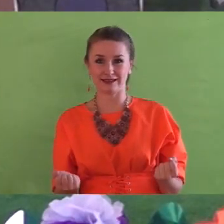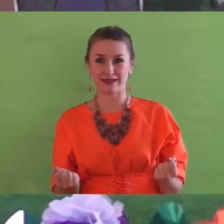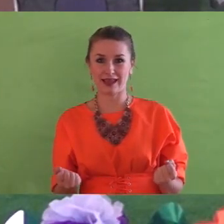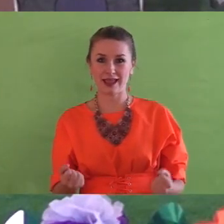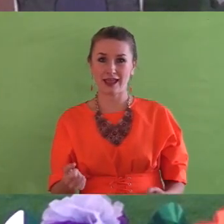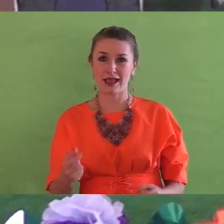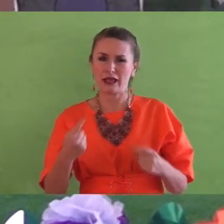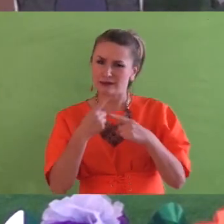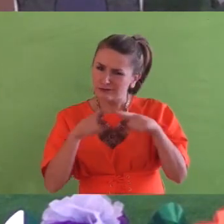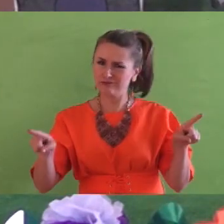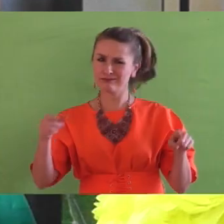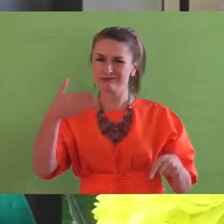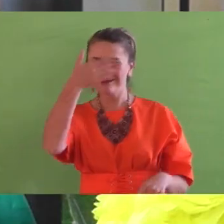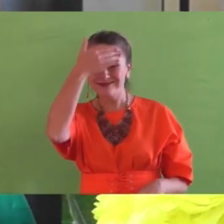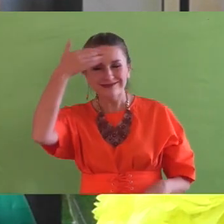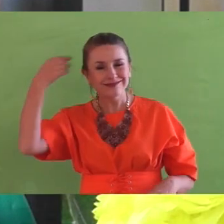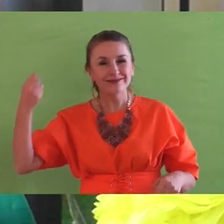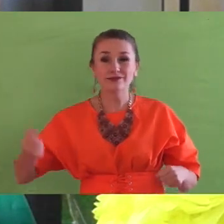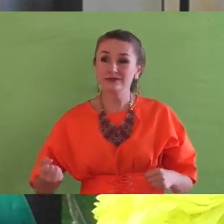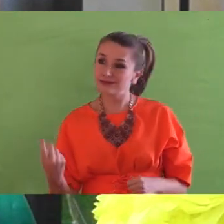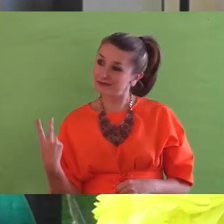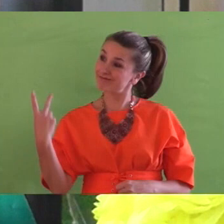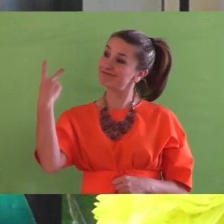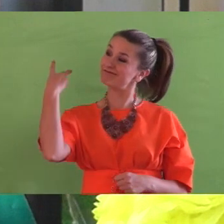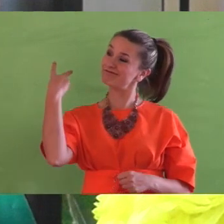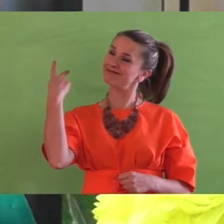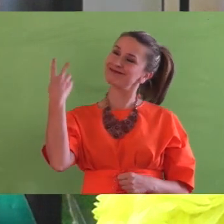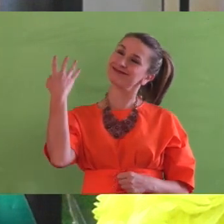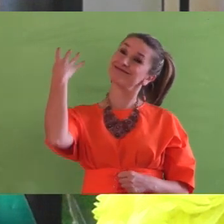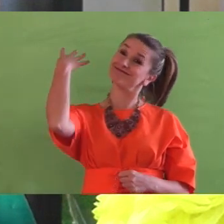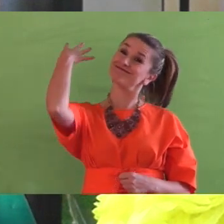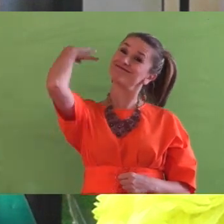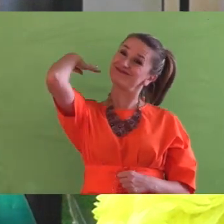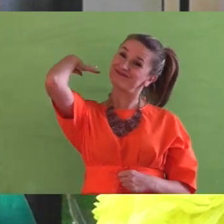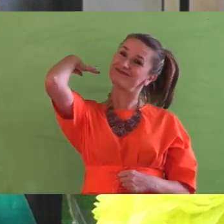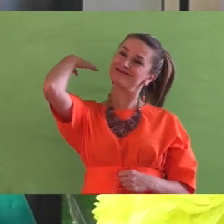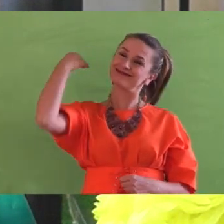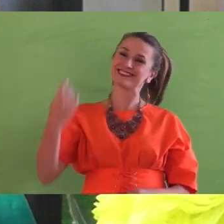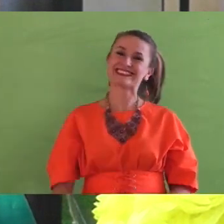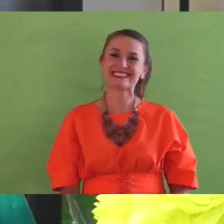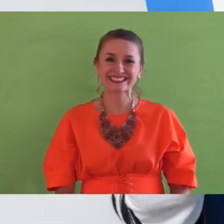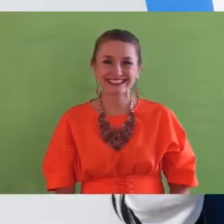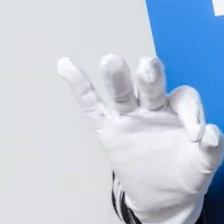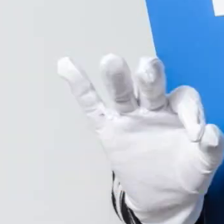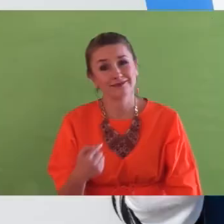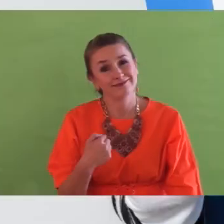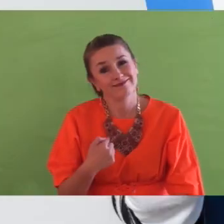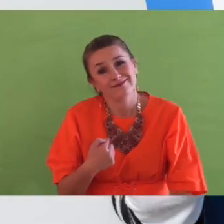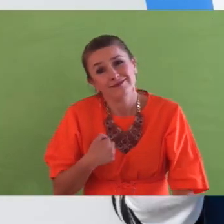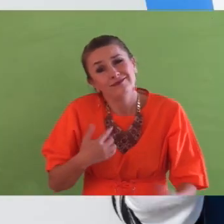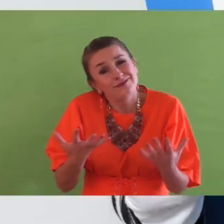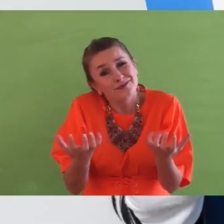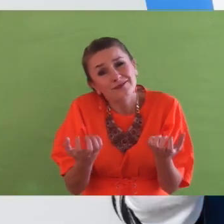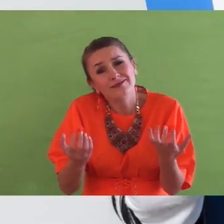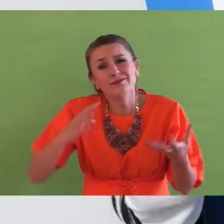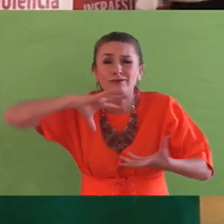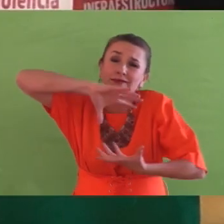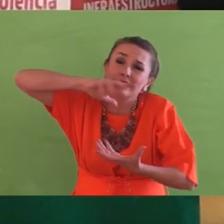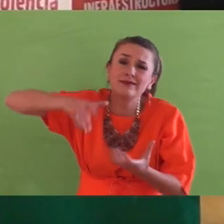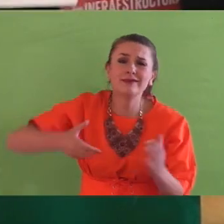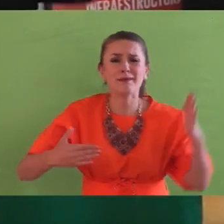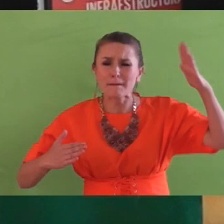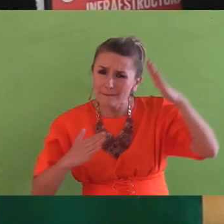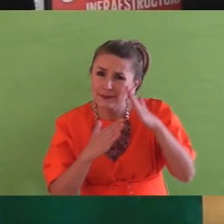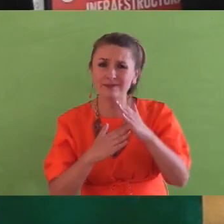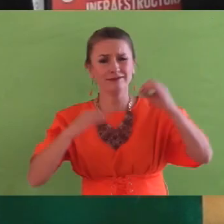cosechar, sin olvidar a los que van detrás. Yo quiero un mundo de